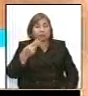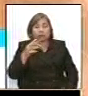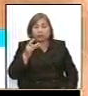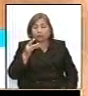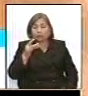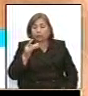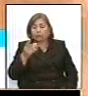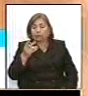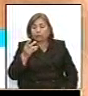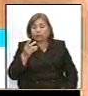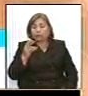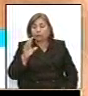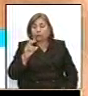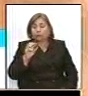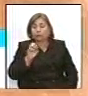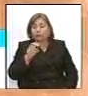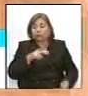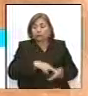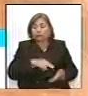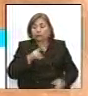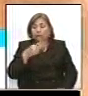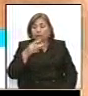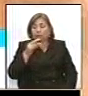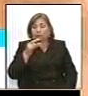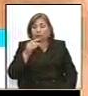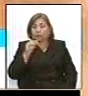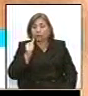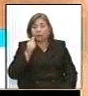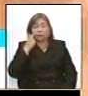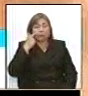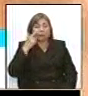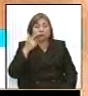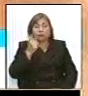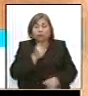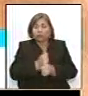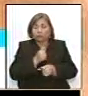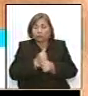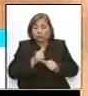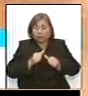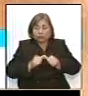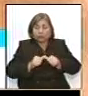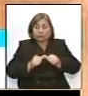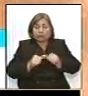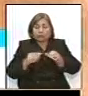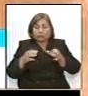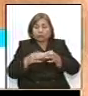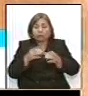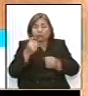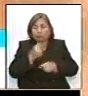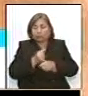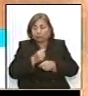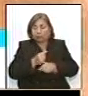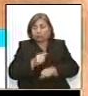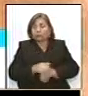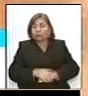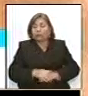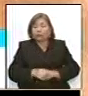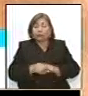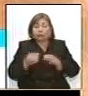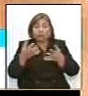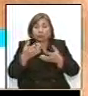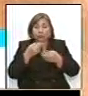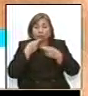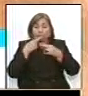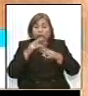2017, noviembre de 2017 y abril de 2018, estuvieron laborando en el despacho del congresista denunciado. Obtenida la